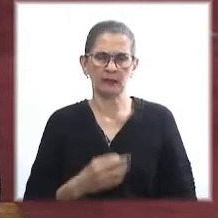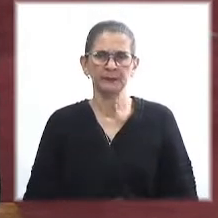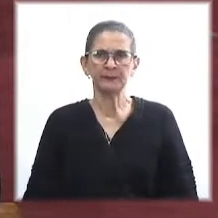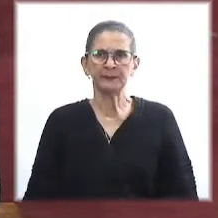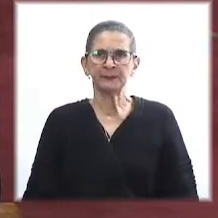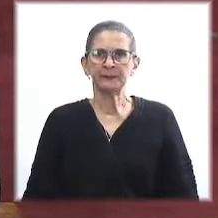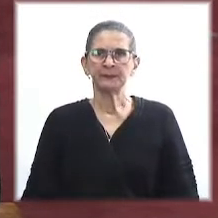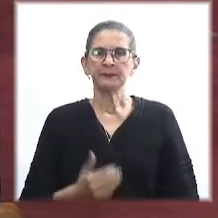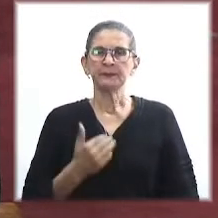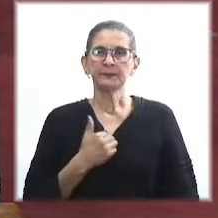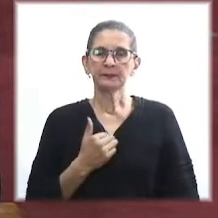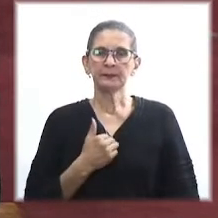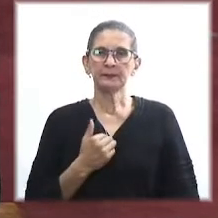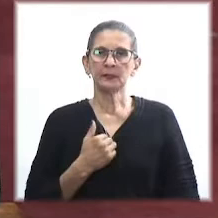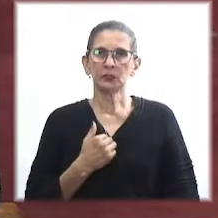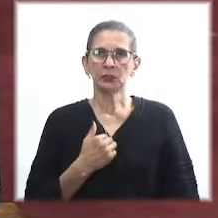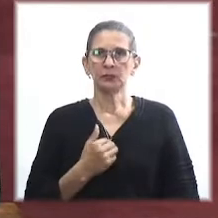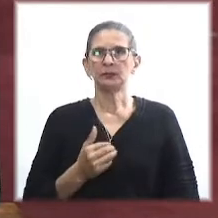Yo